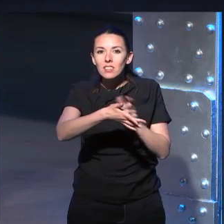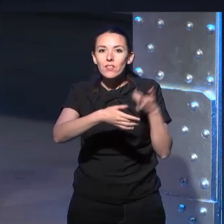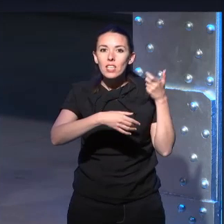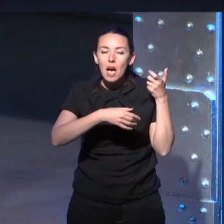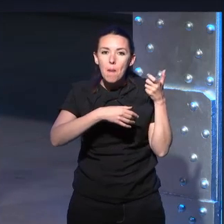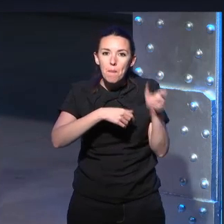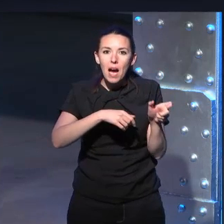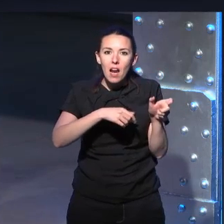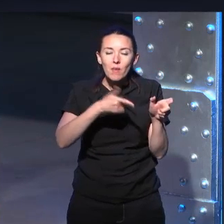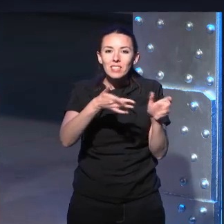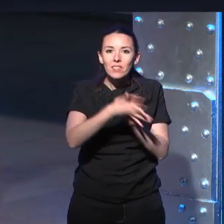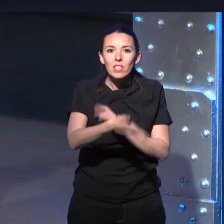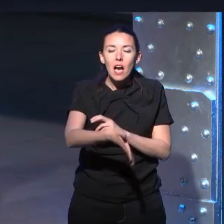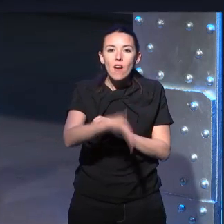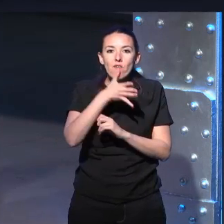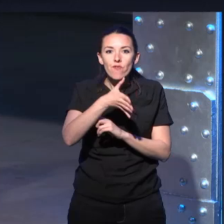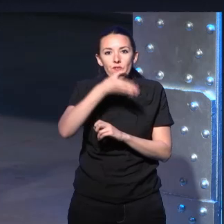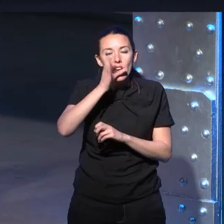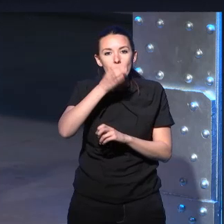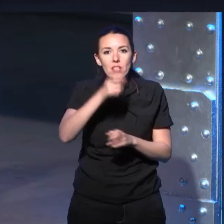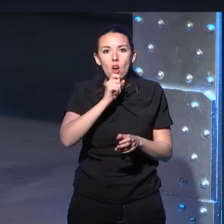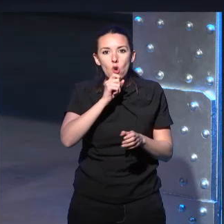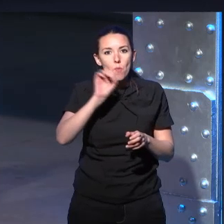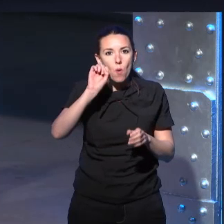náhuatl. Atole es una bebida hecha de maíz,